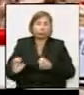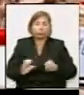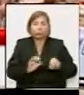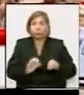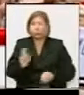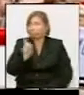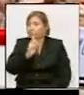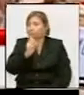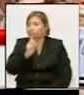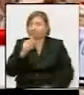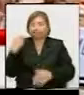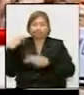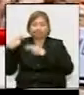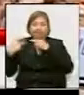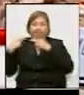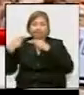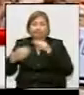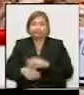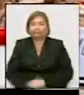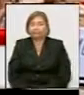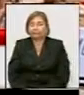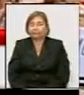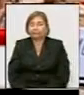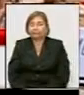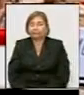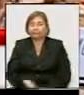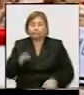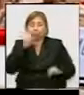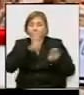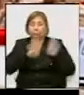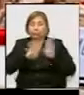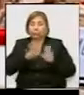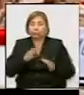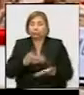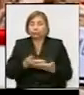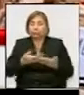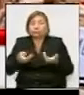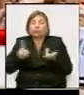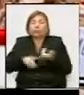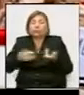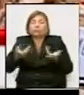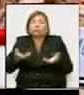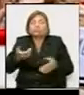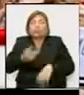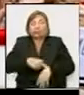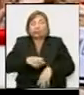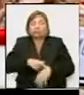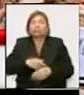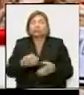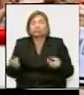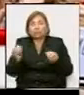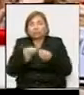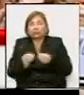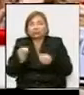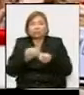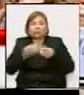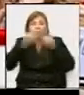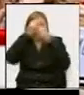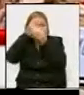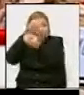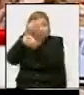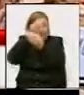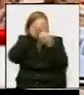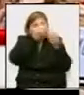no tradicionales. Al mismo tiempo, nos preocupa hasta qué punto el Estado puede estar acumulando demasiada información